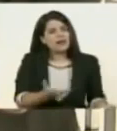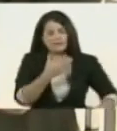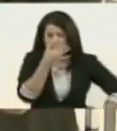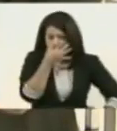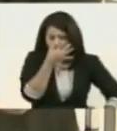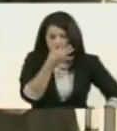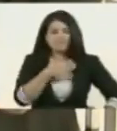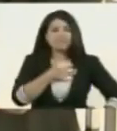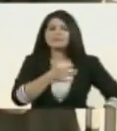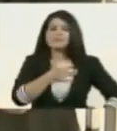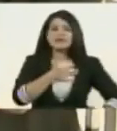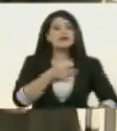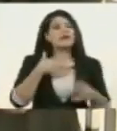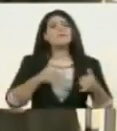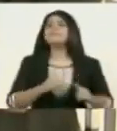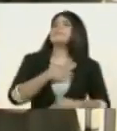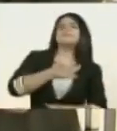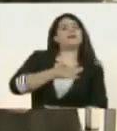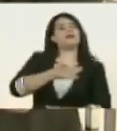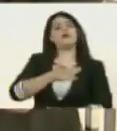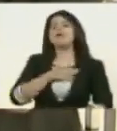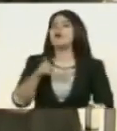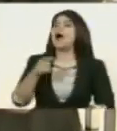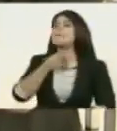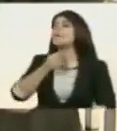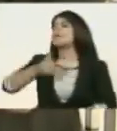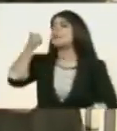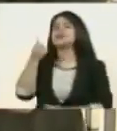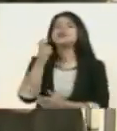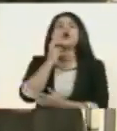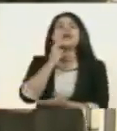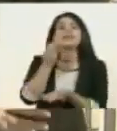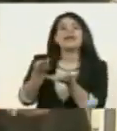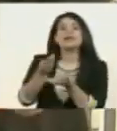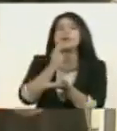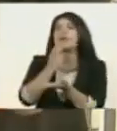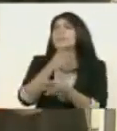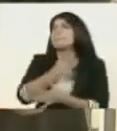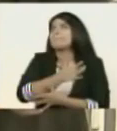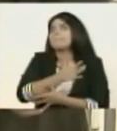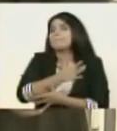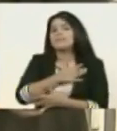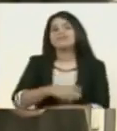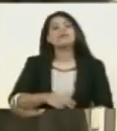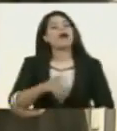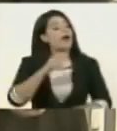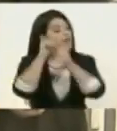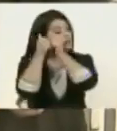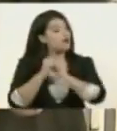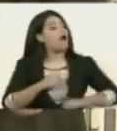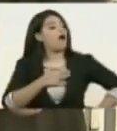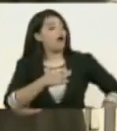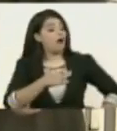Y él le dijo que la Nutella. Y ella le dijo que